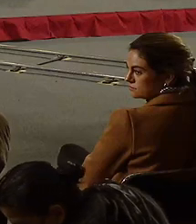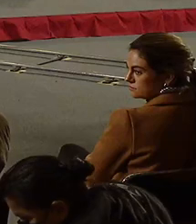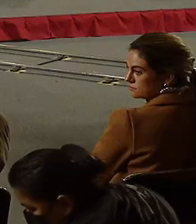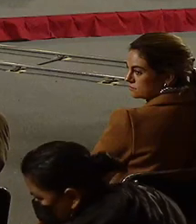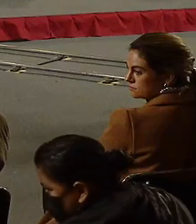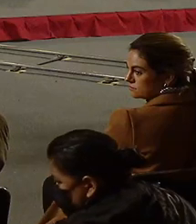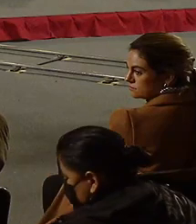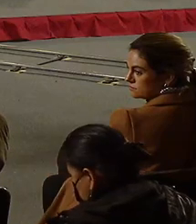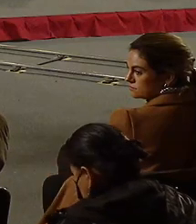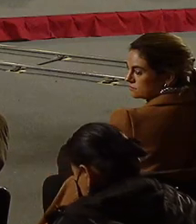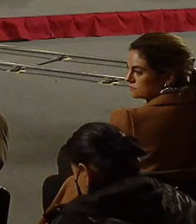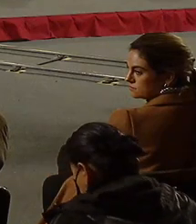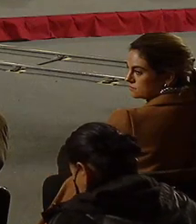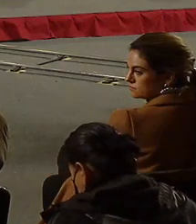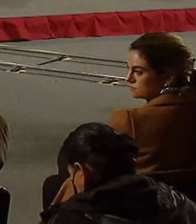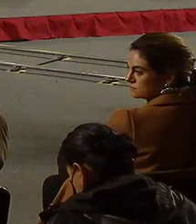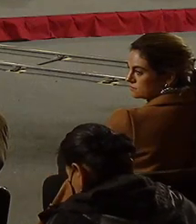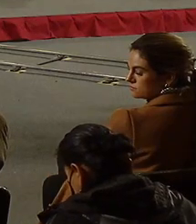Adelante.